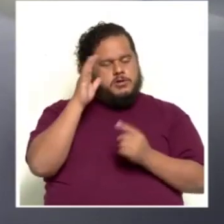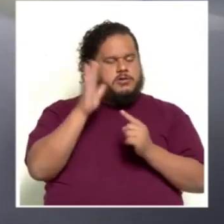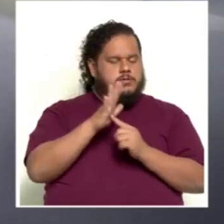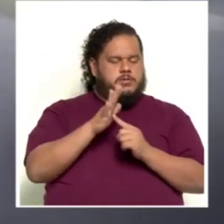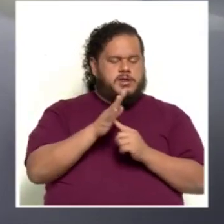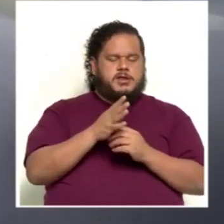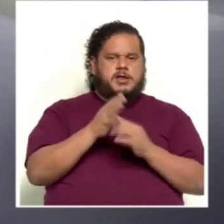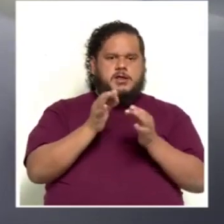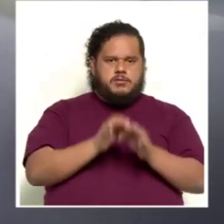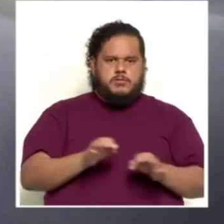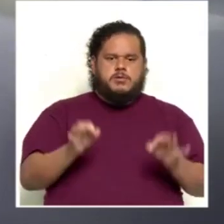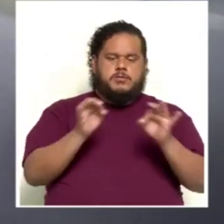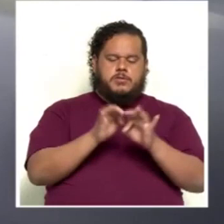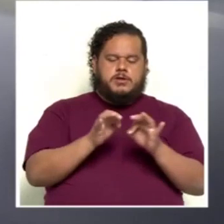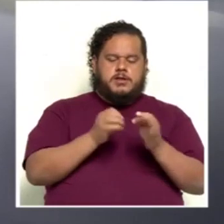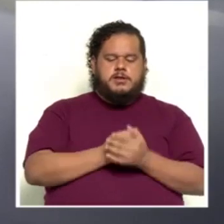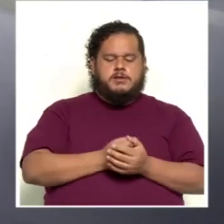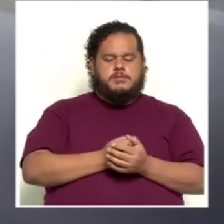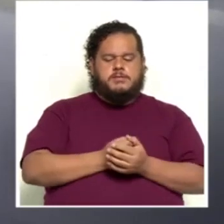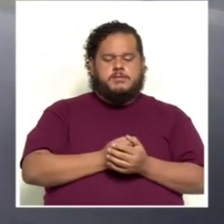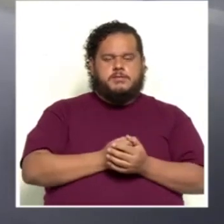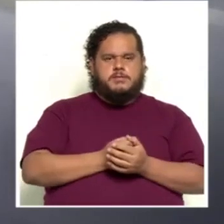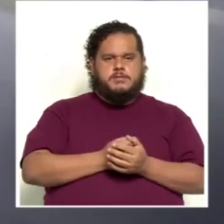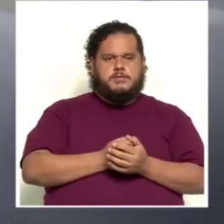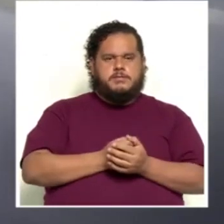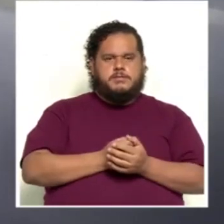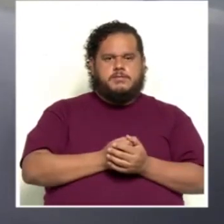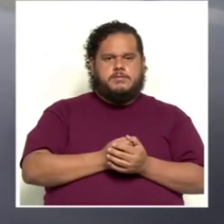populistas muy importantes.